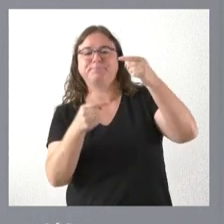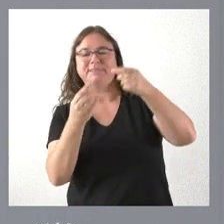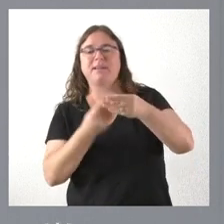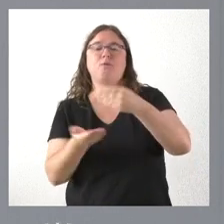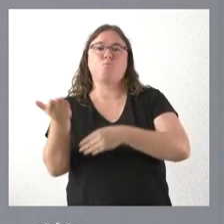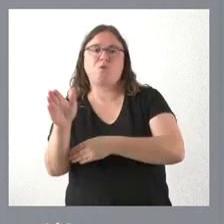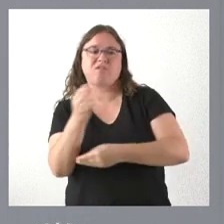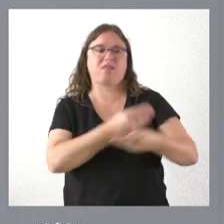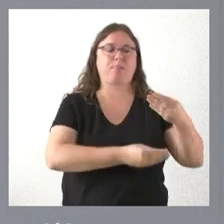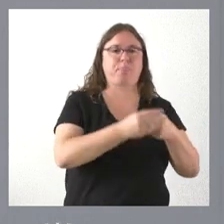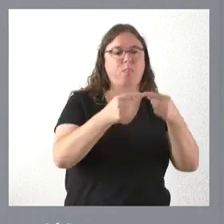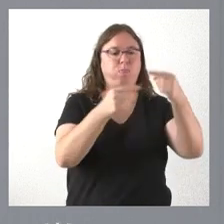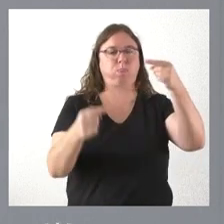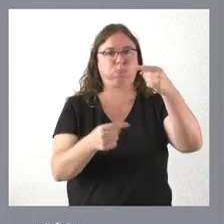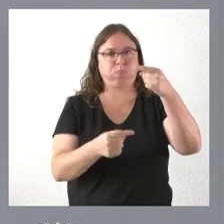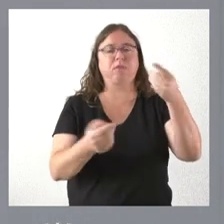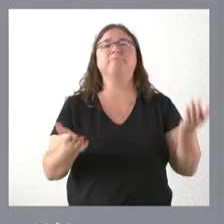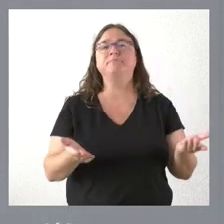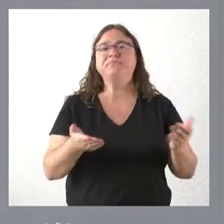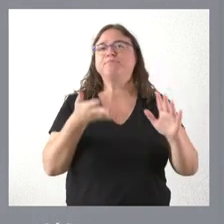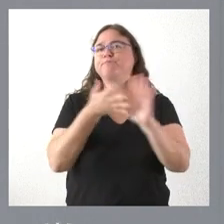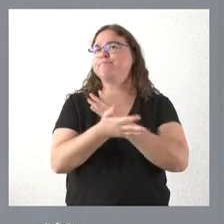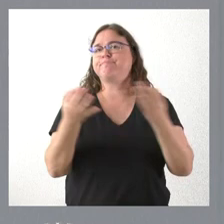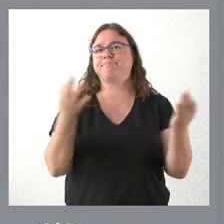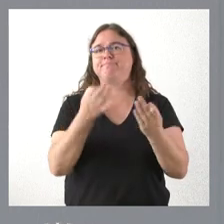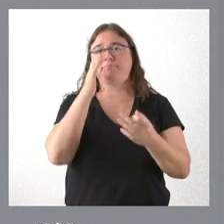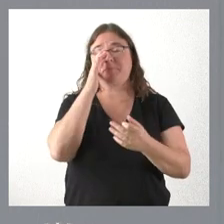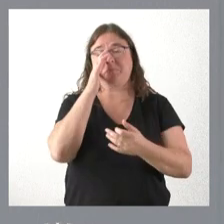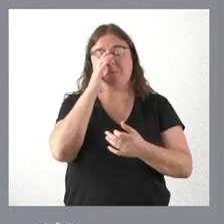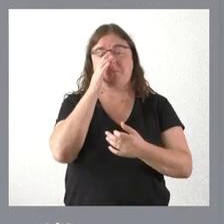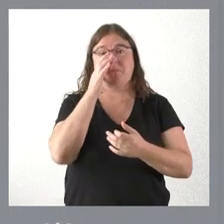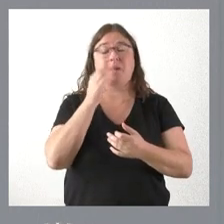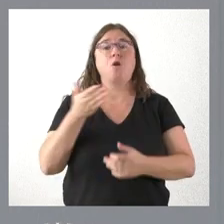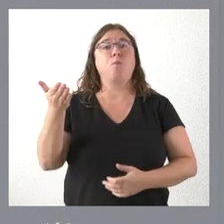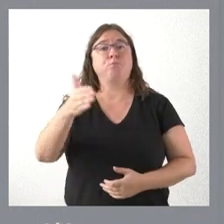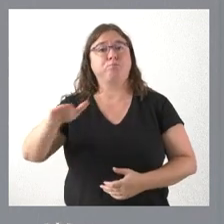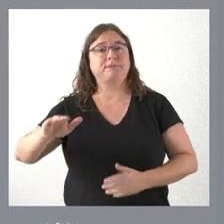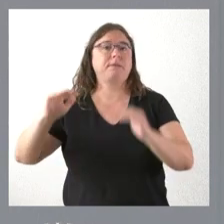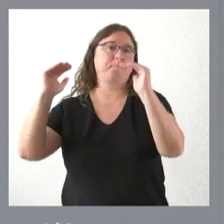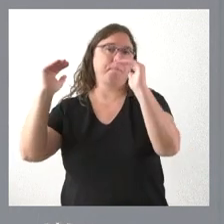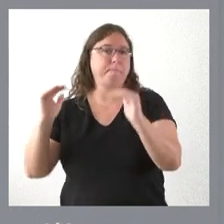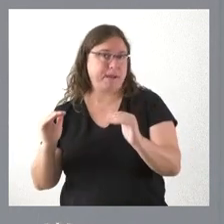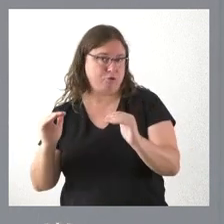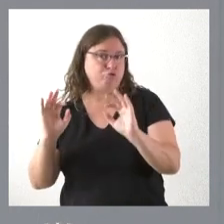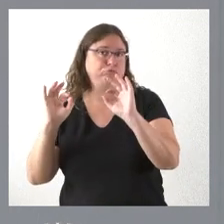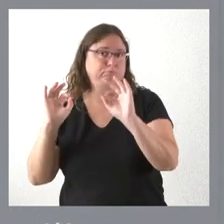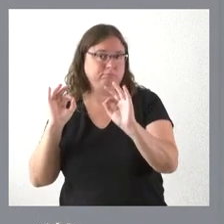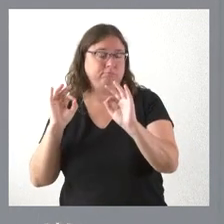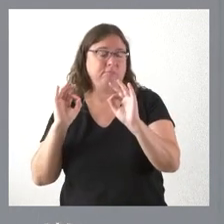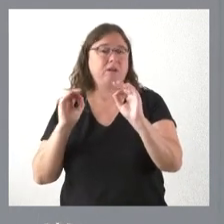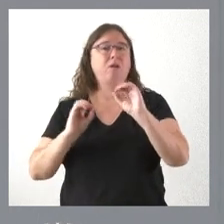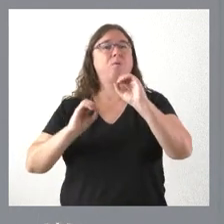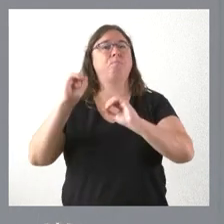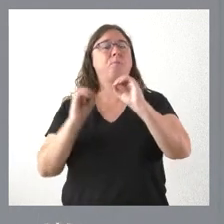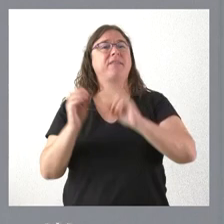reflejan dos elementos por un lado que se han reducido las defunciones hemos vuelto a las tasas